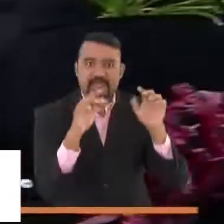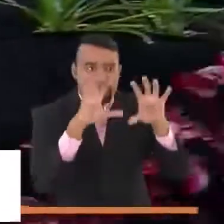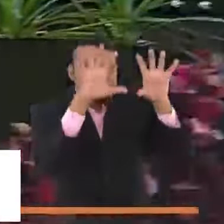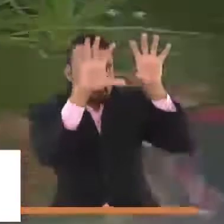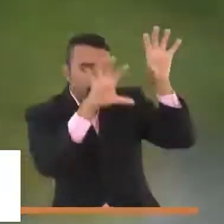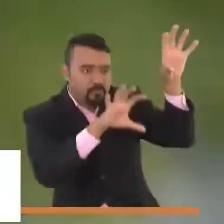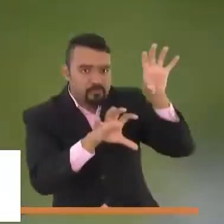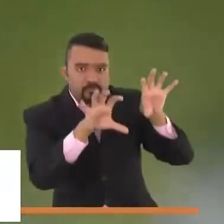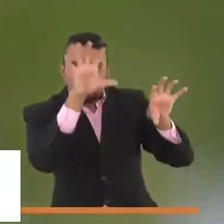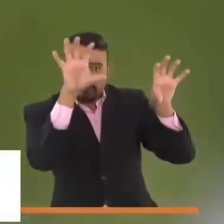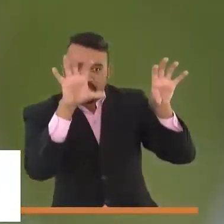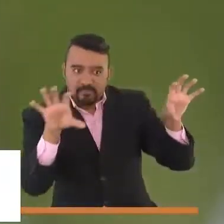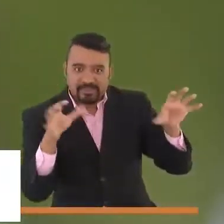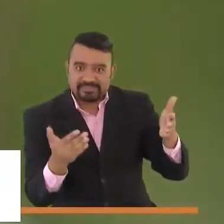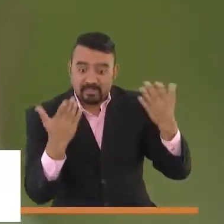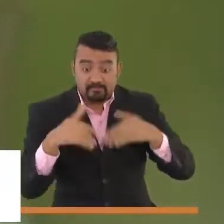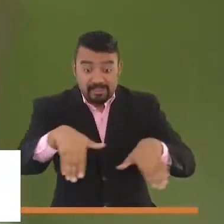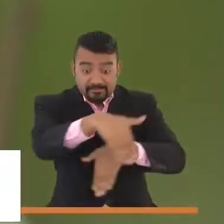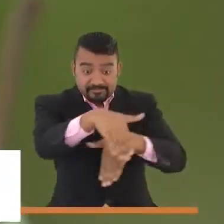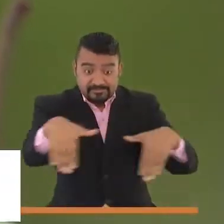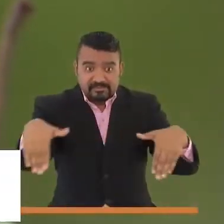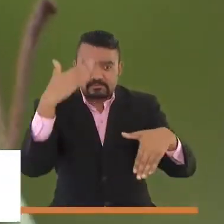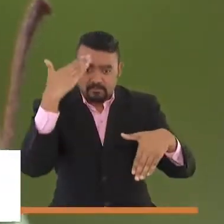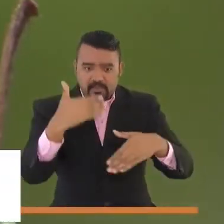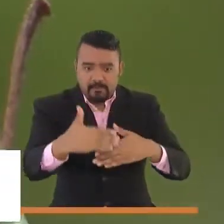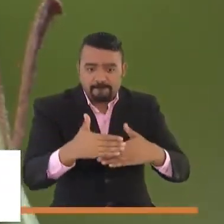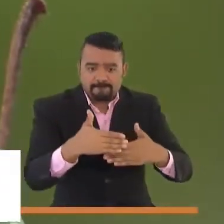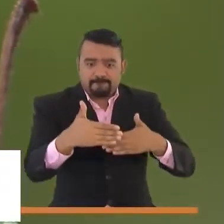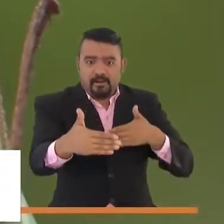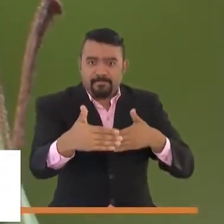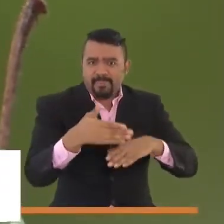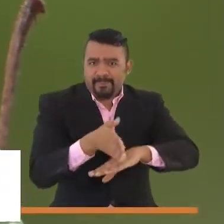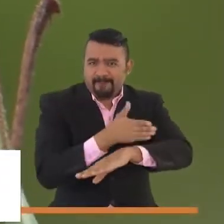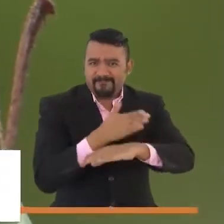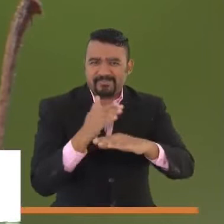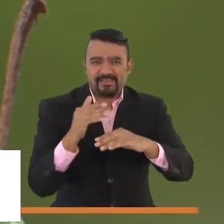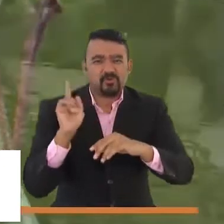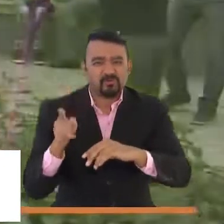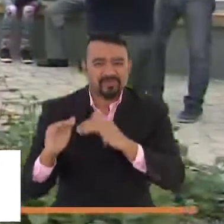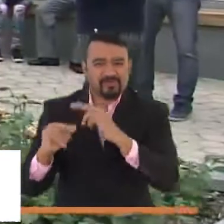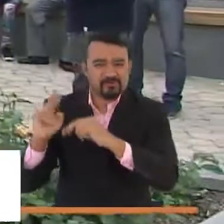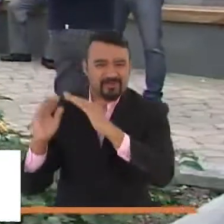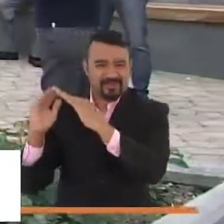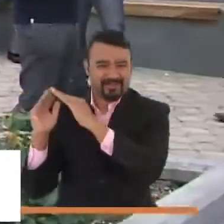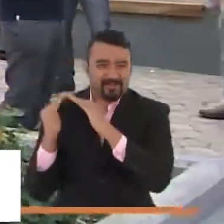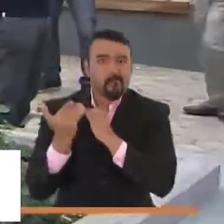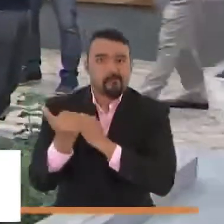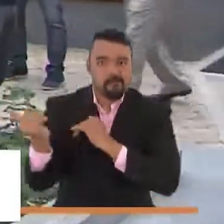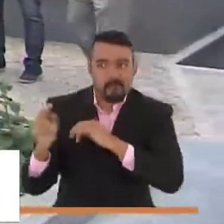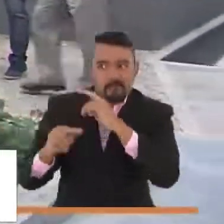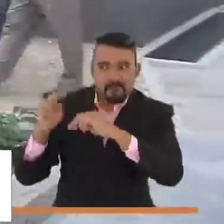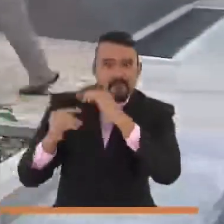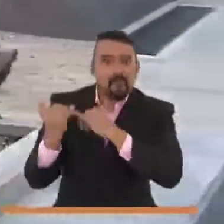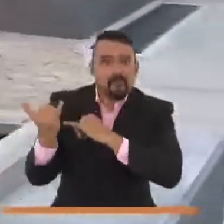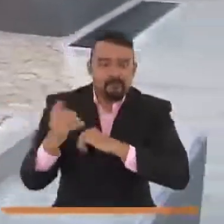estaba necesitando por el crecimiento en cuanto a unidades residenciales en esa zona. Importante